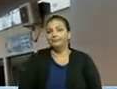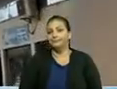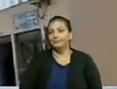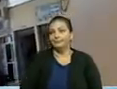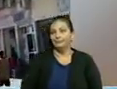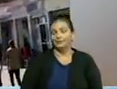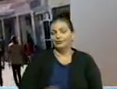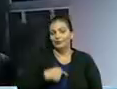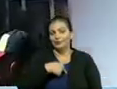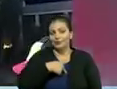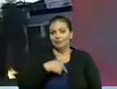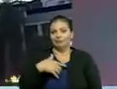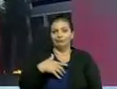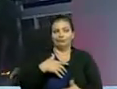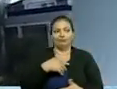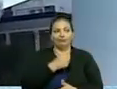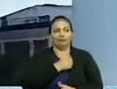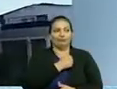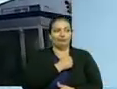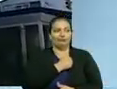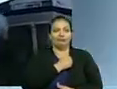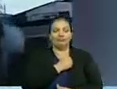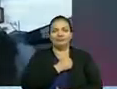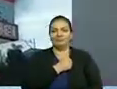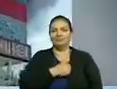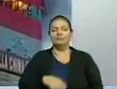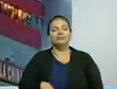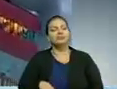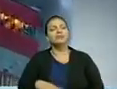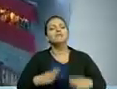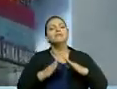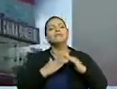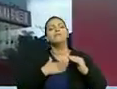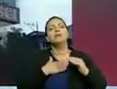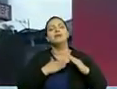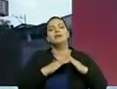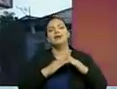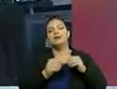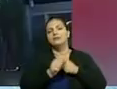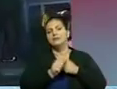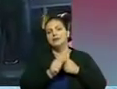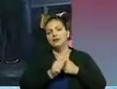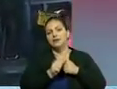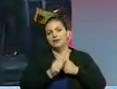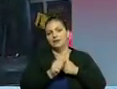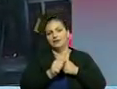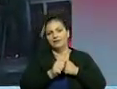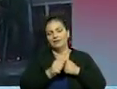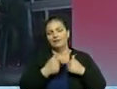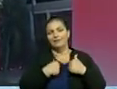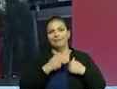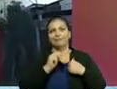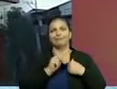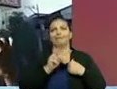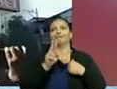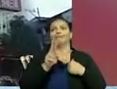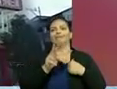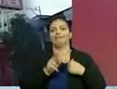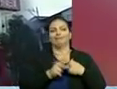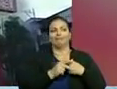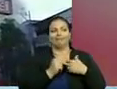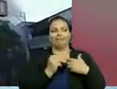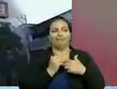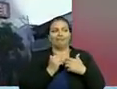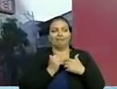¿Estuvo trabajando también cerca? No, yo vivo aquí cerca, a dos cuadras. ¿Les tocó correr también? Sí, asustada con mis nietos. Pero aquí hay